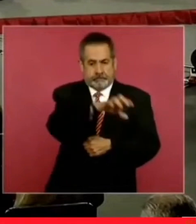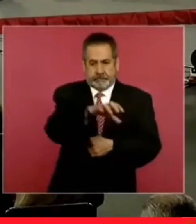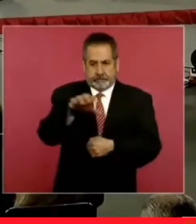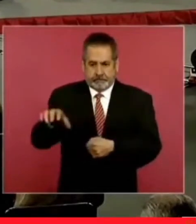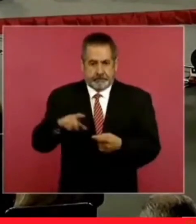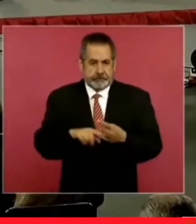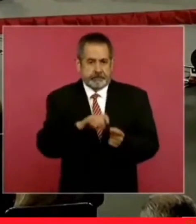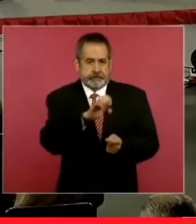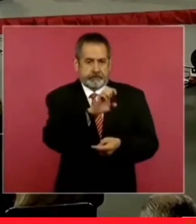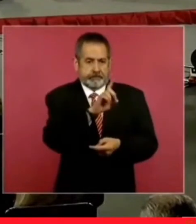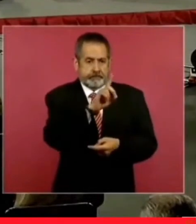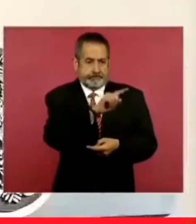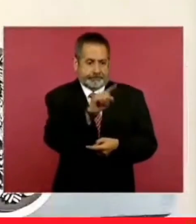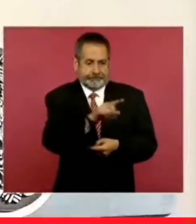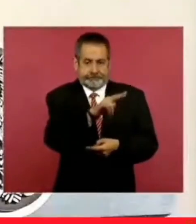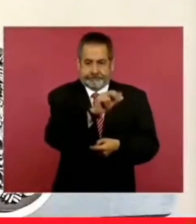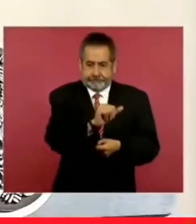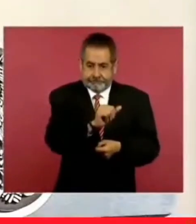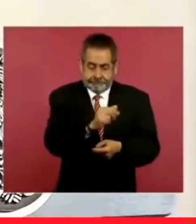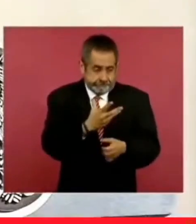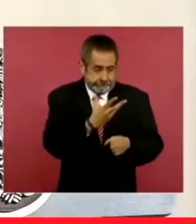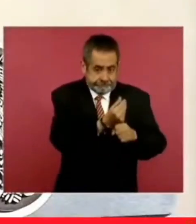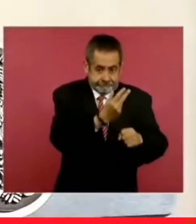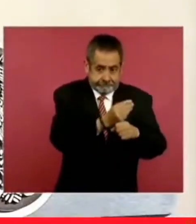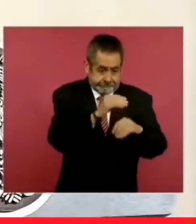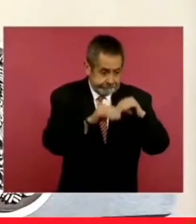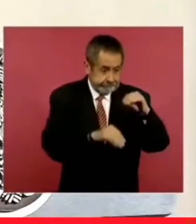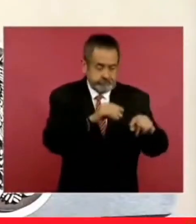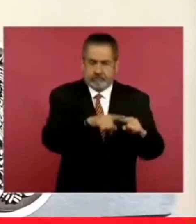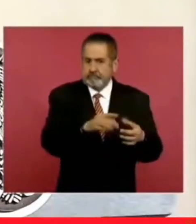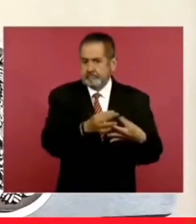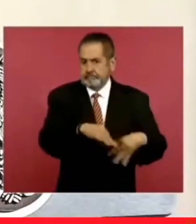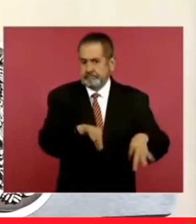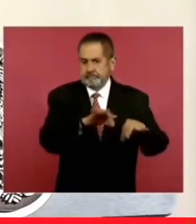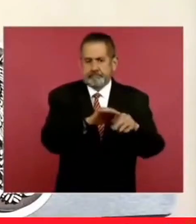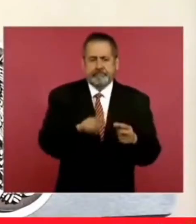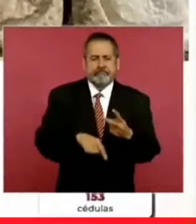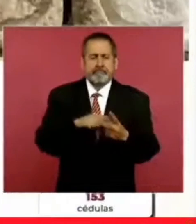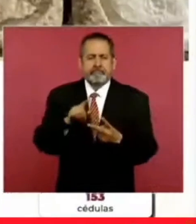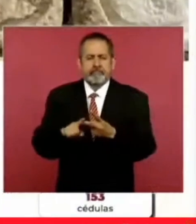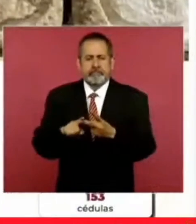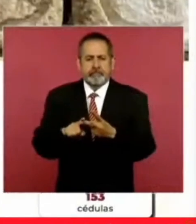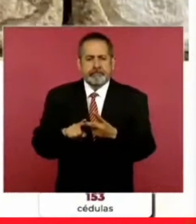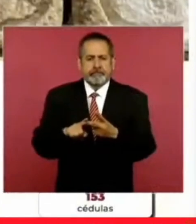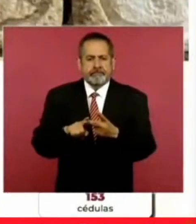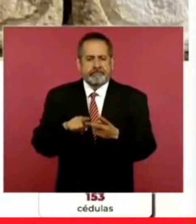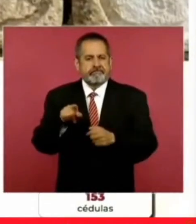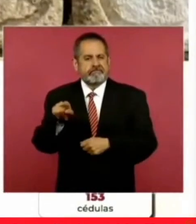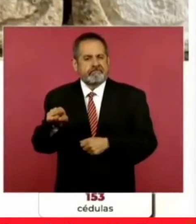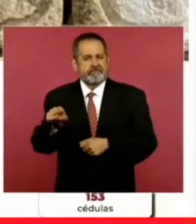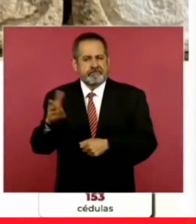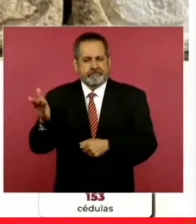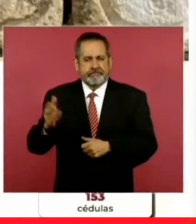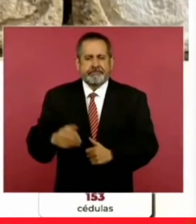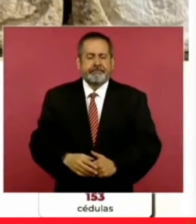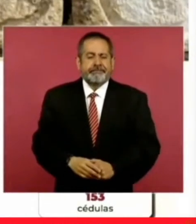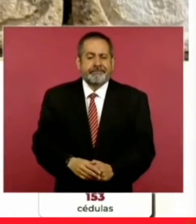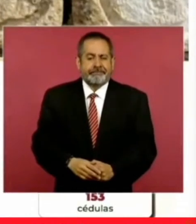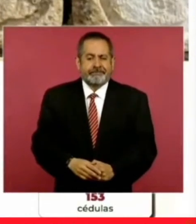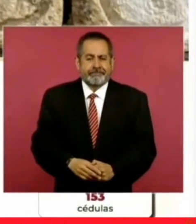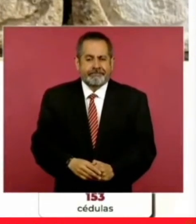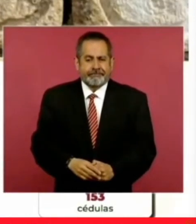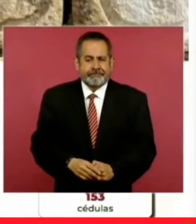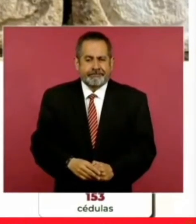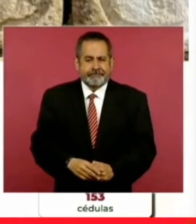la parte sur una zona de gran importancia y xcalumquín la que sigue ese es la precisamente